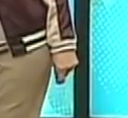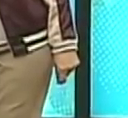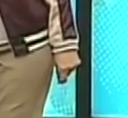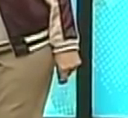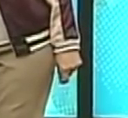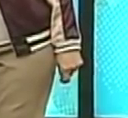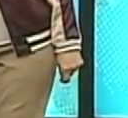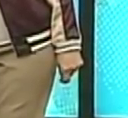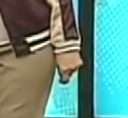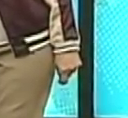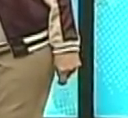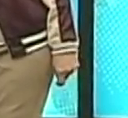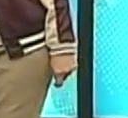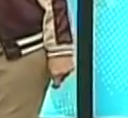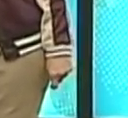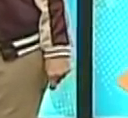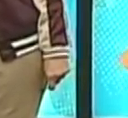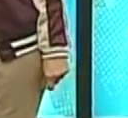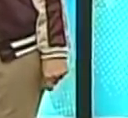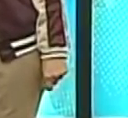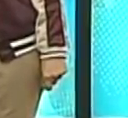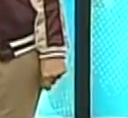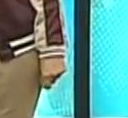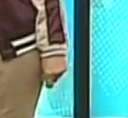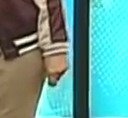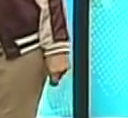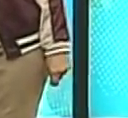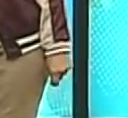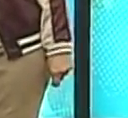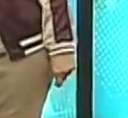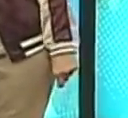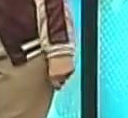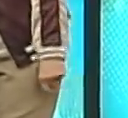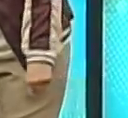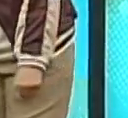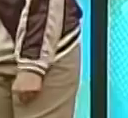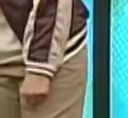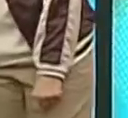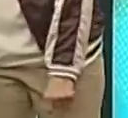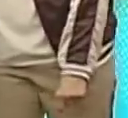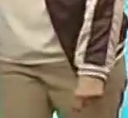Mi país, ¿cómo se llama? ¿Cómo se llama? Es